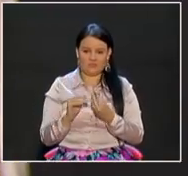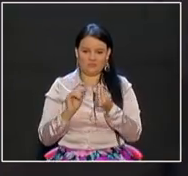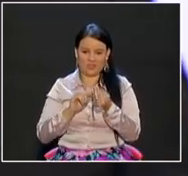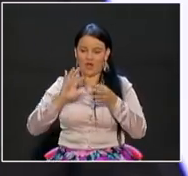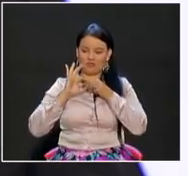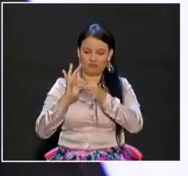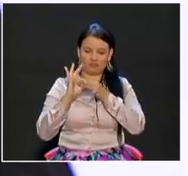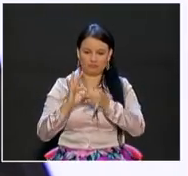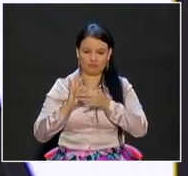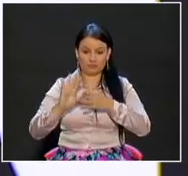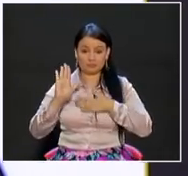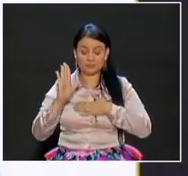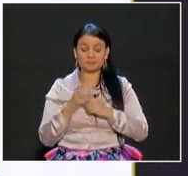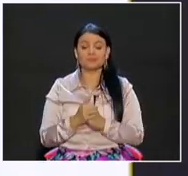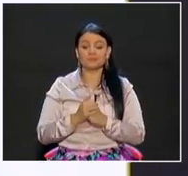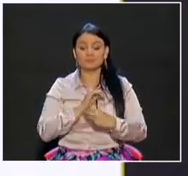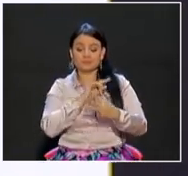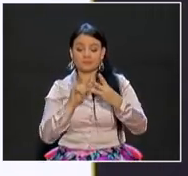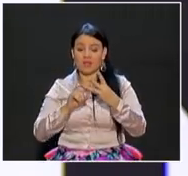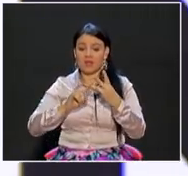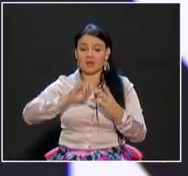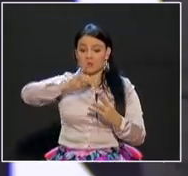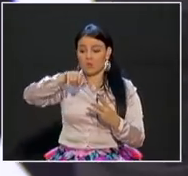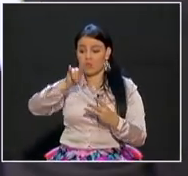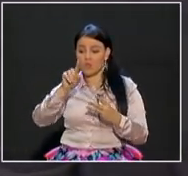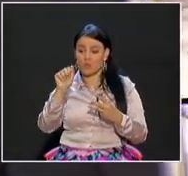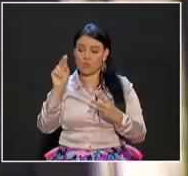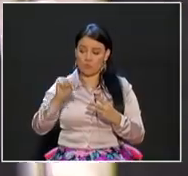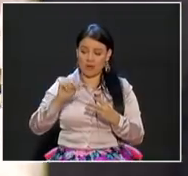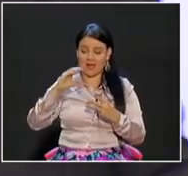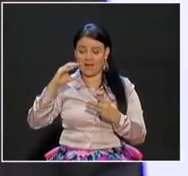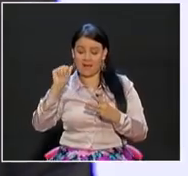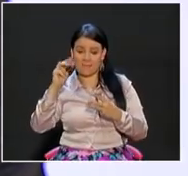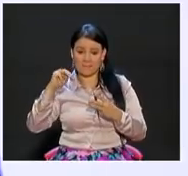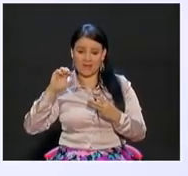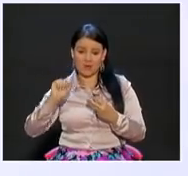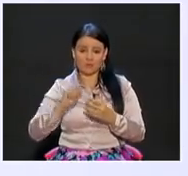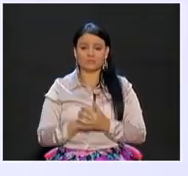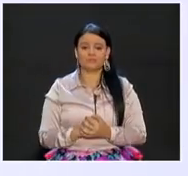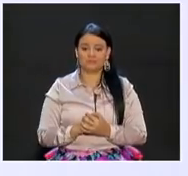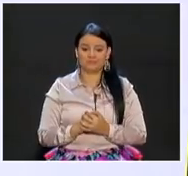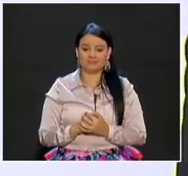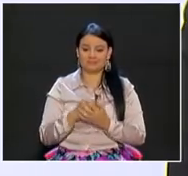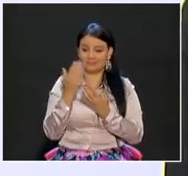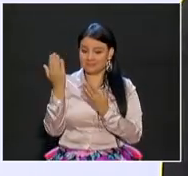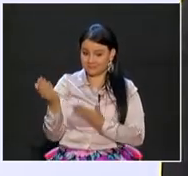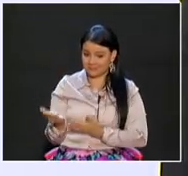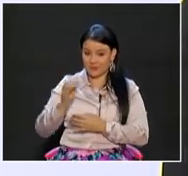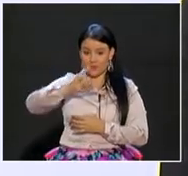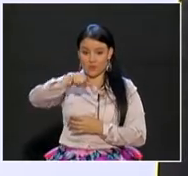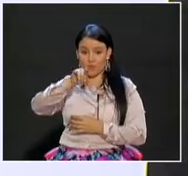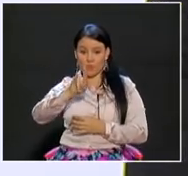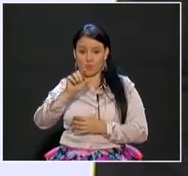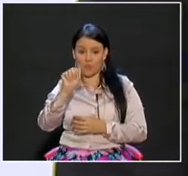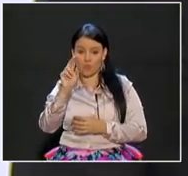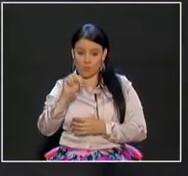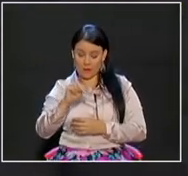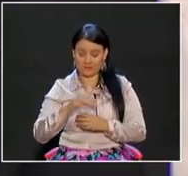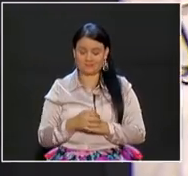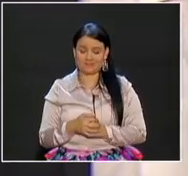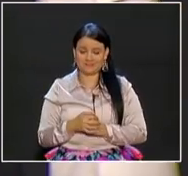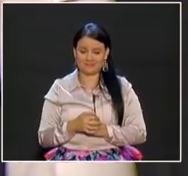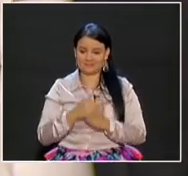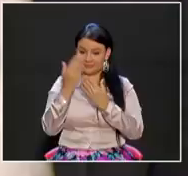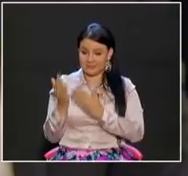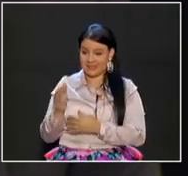en el puesto número 3 está juan camilo restrepo del partido conservador ese es el puesto número 4 y donde vemos a juan camilo restrepo en el puesto número